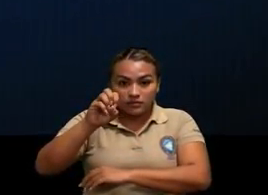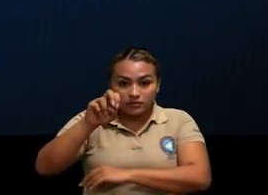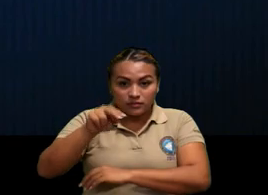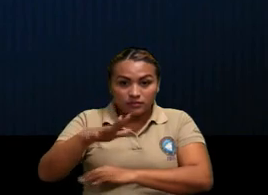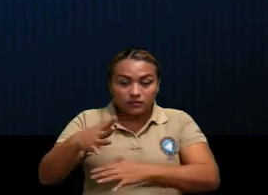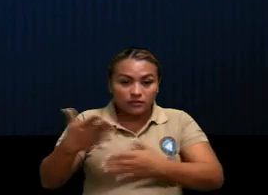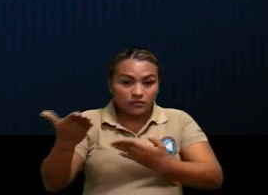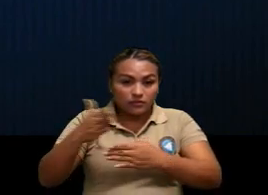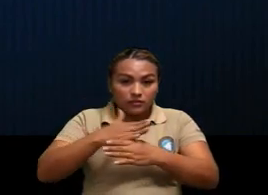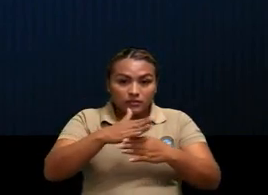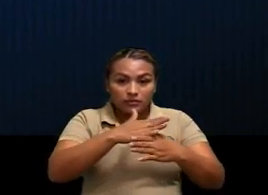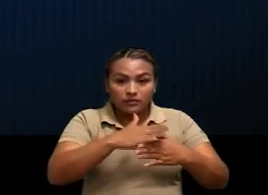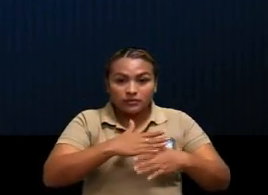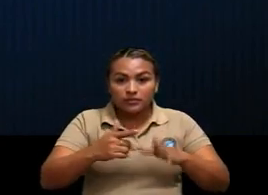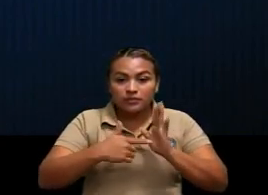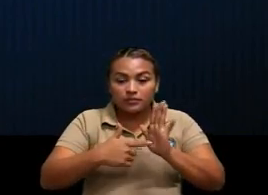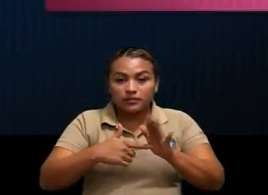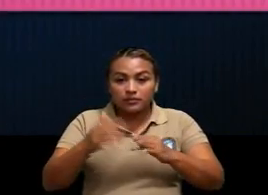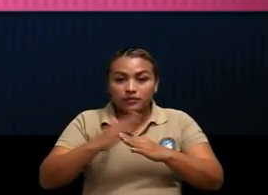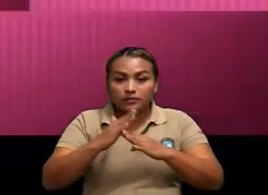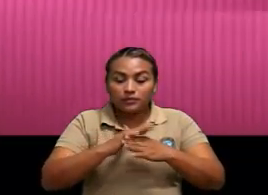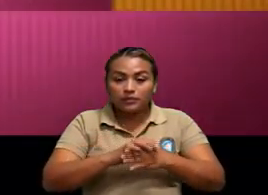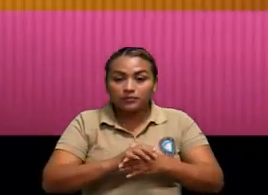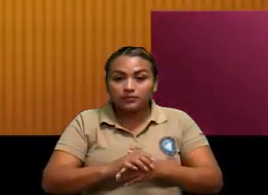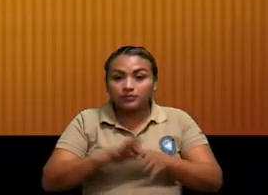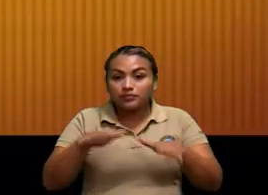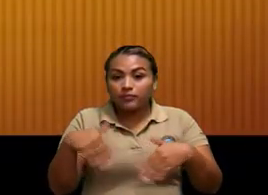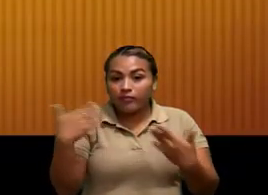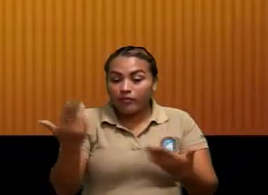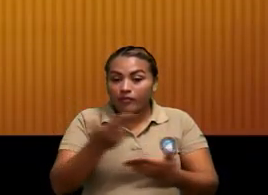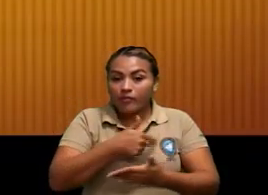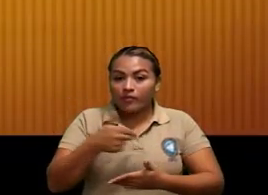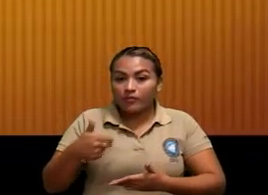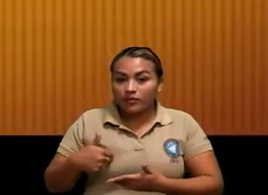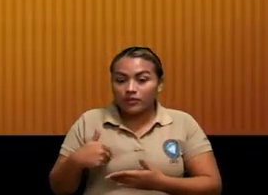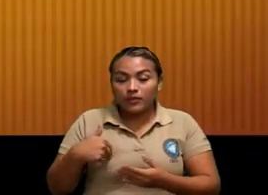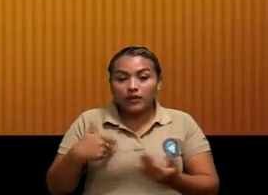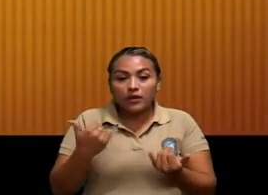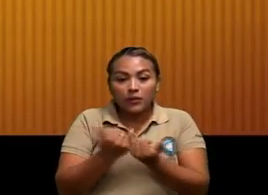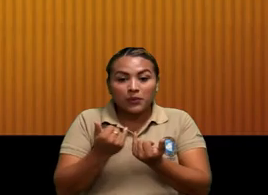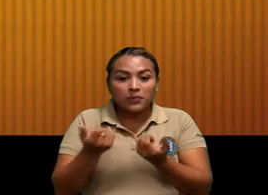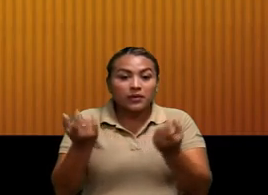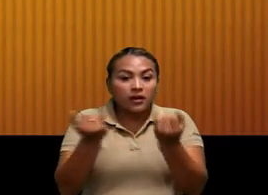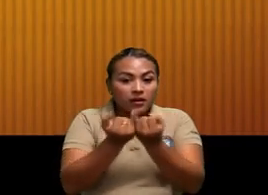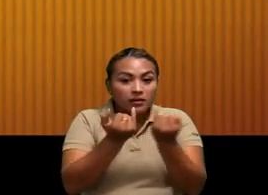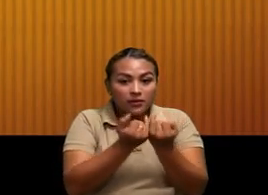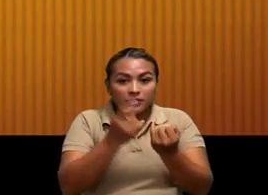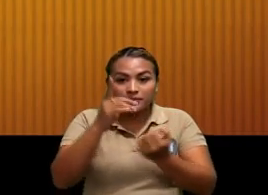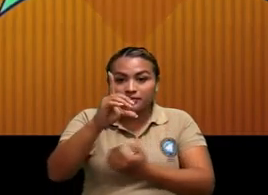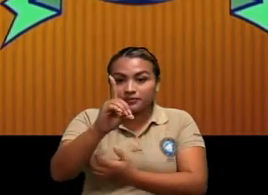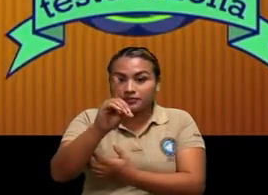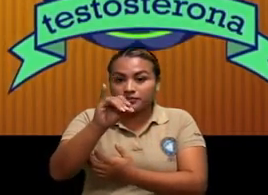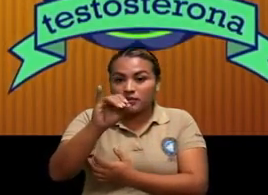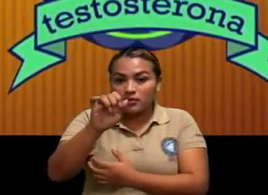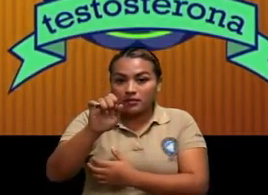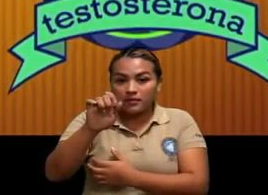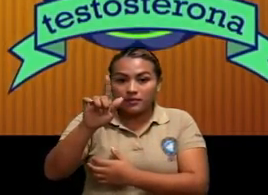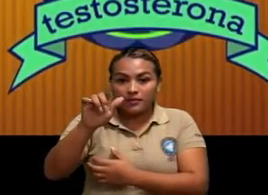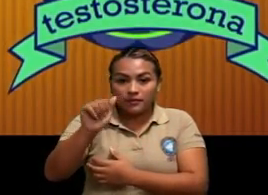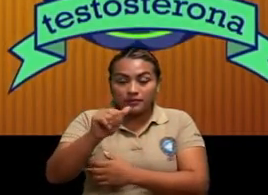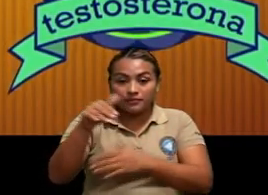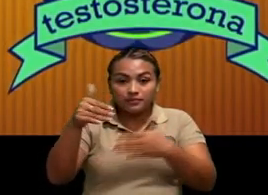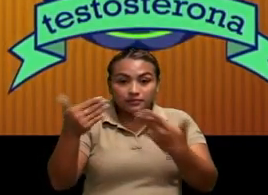que porque usted está obeso y yo estoy obesa, vamos a hacer una dieta igual, ¿verdad? Tenemos que, hay que ver también al paciente si